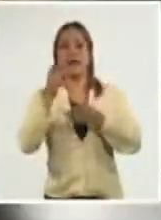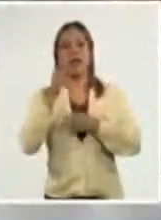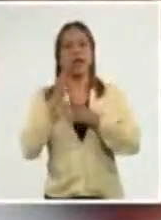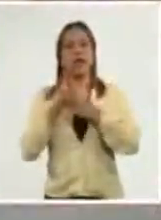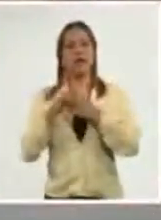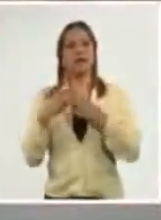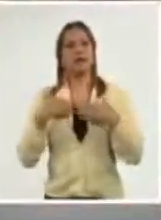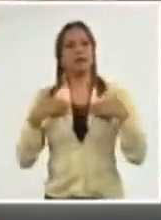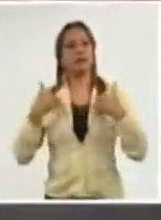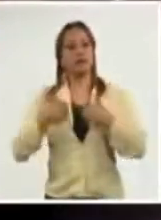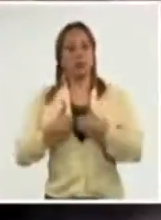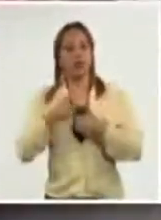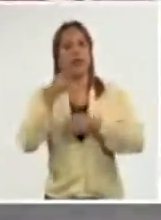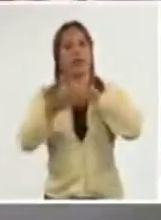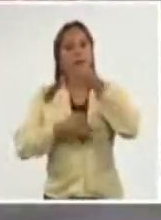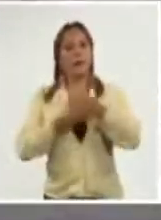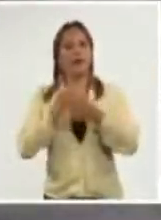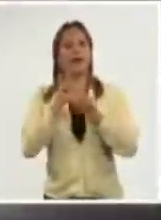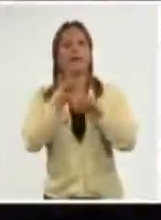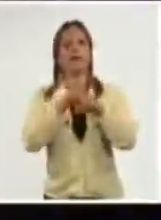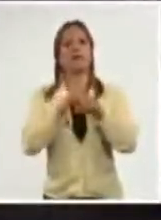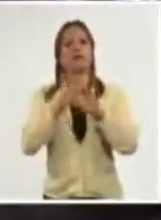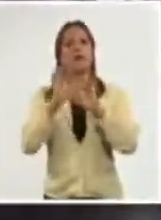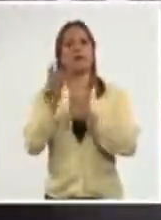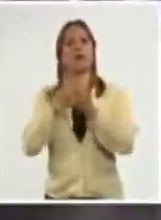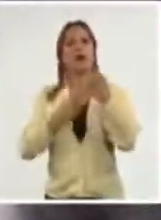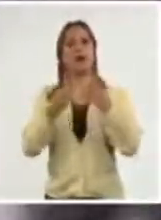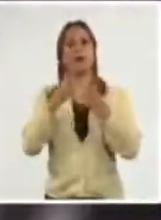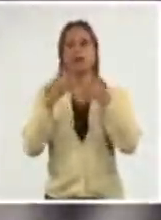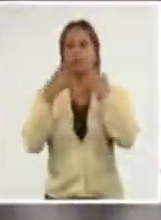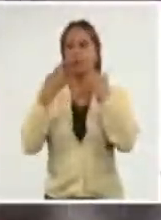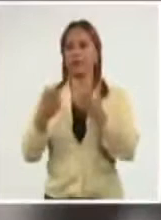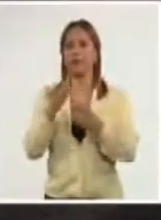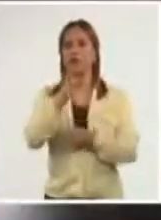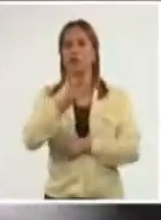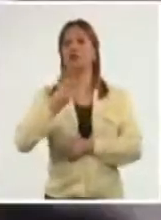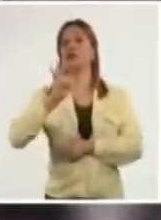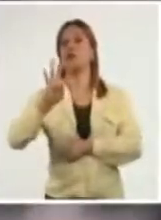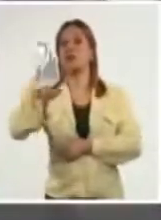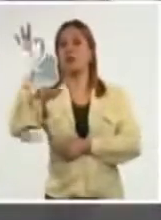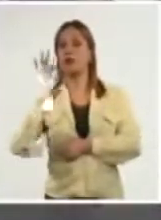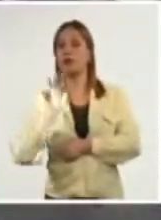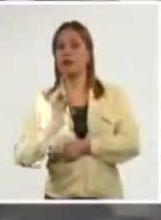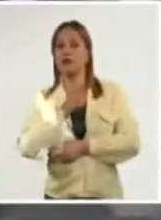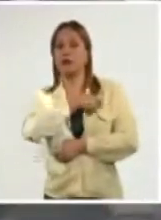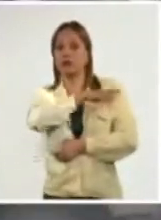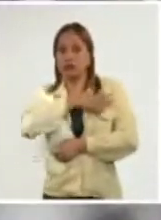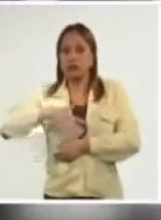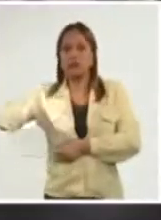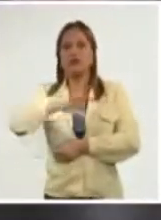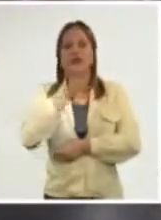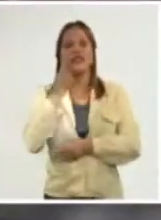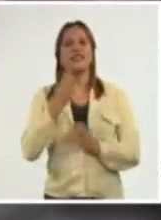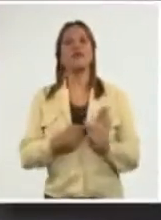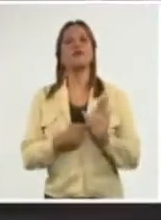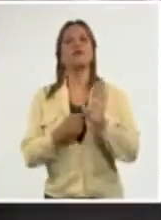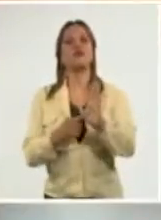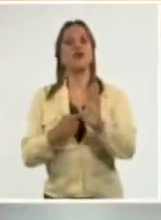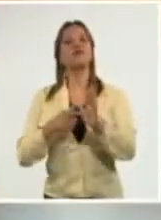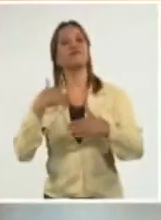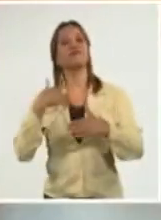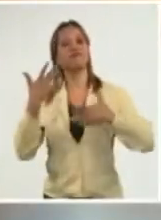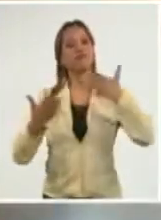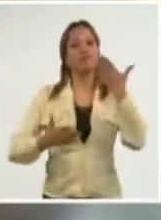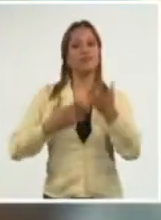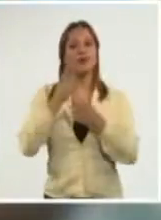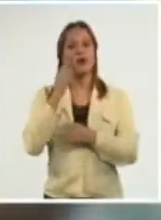momento reflejaron algo espectacular. El 84% del pueblo expresó su simpatía hacia el comandante. Ese día,